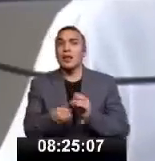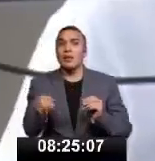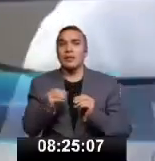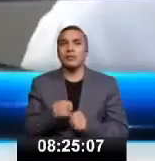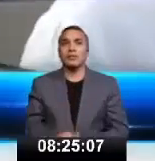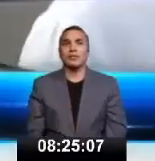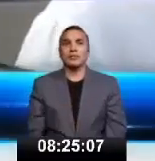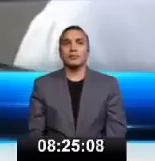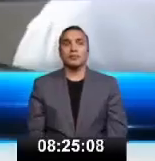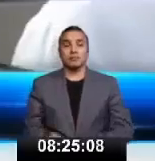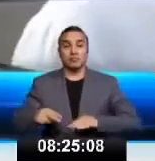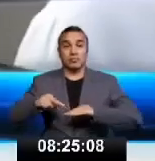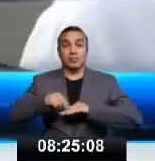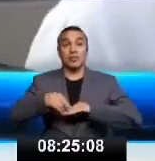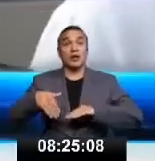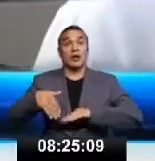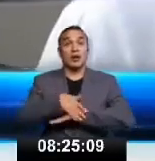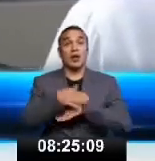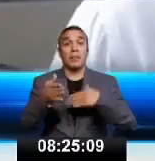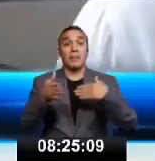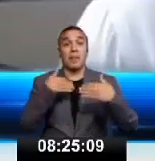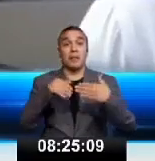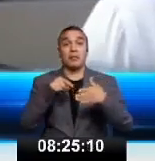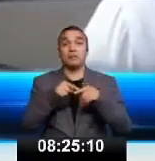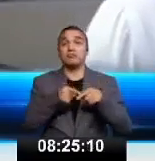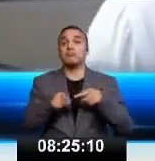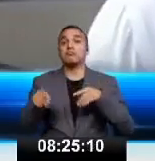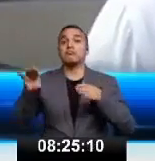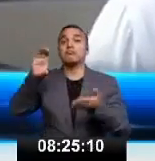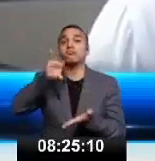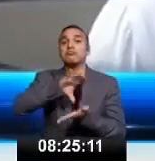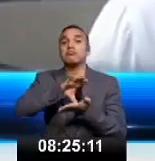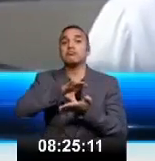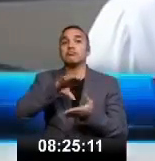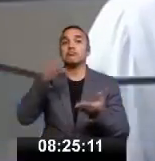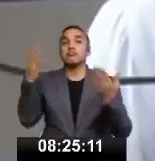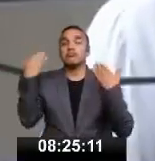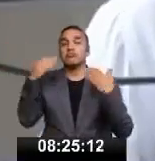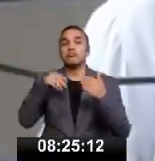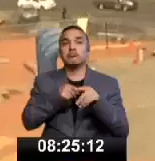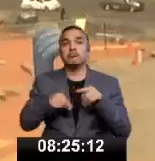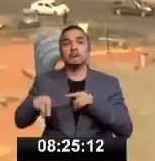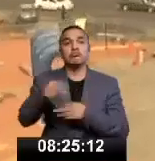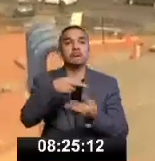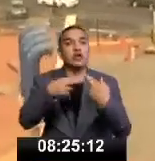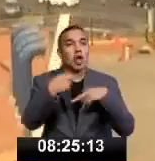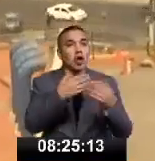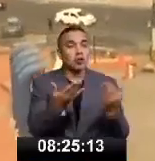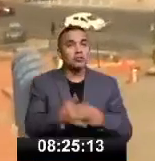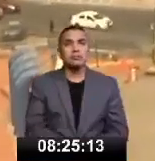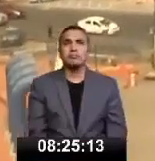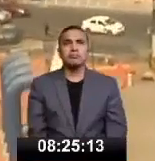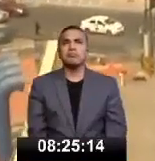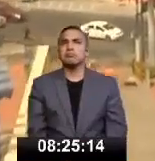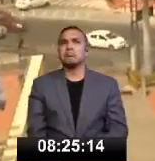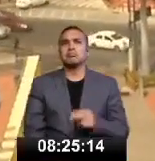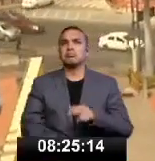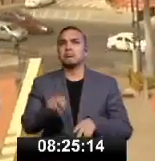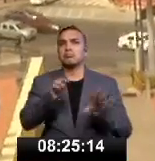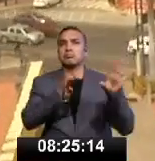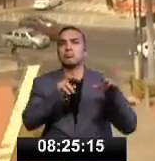caminar por la calle Panamá e integrarse al casco céntrico, bancario y operacional y comercial de la ciudad. La obra registra un avance